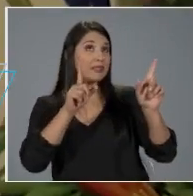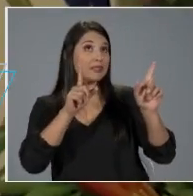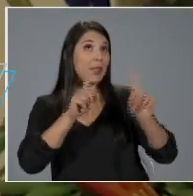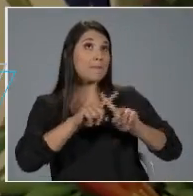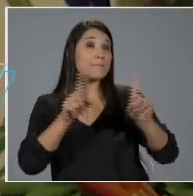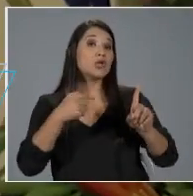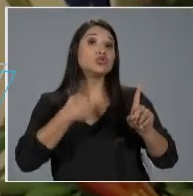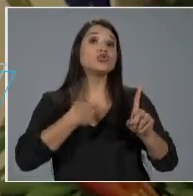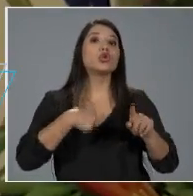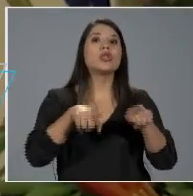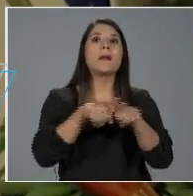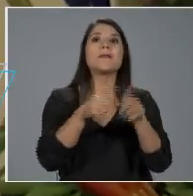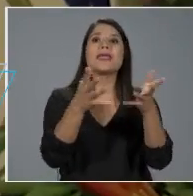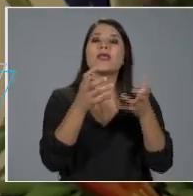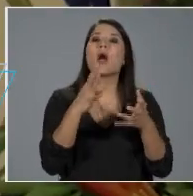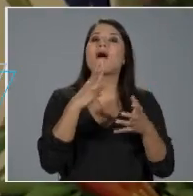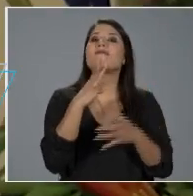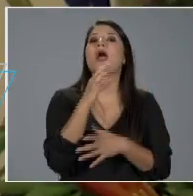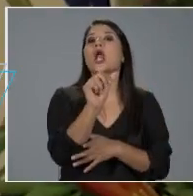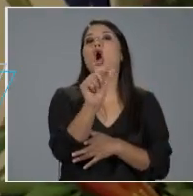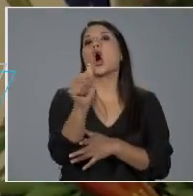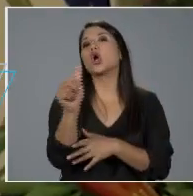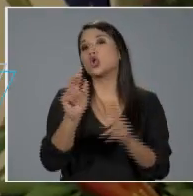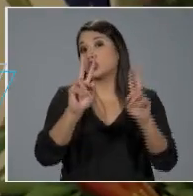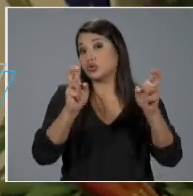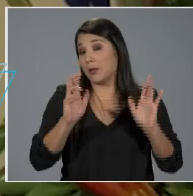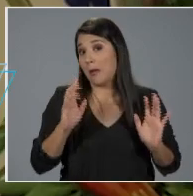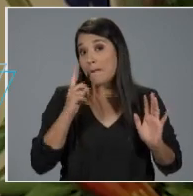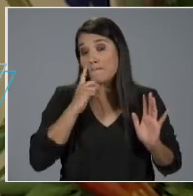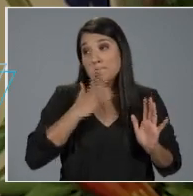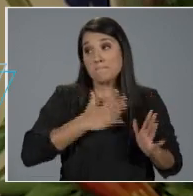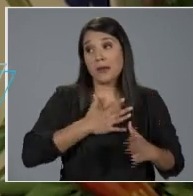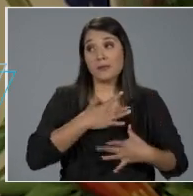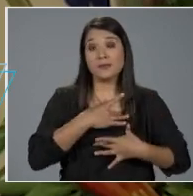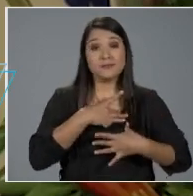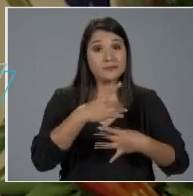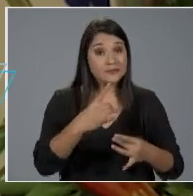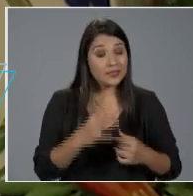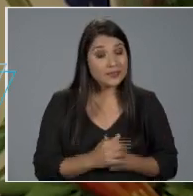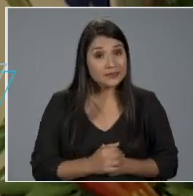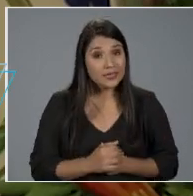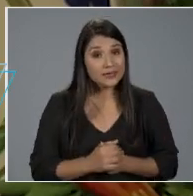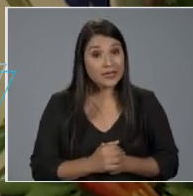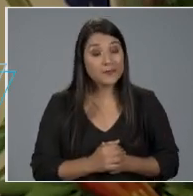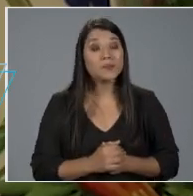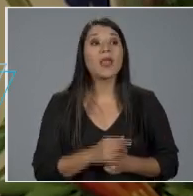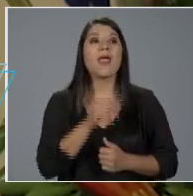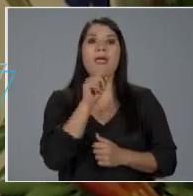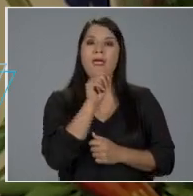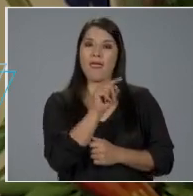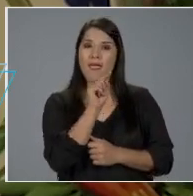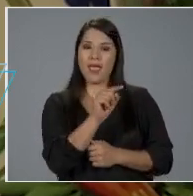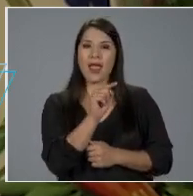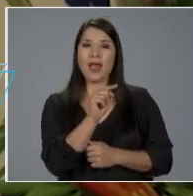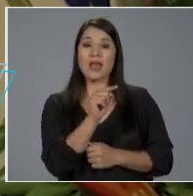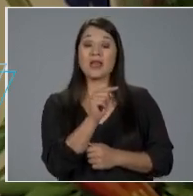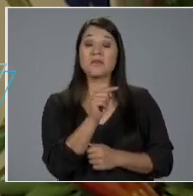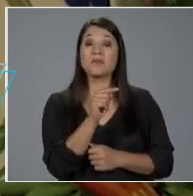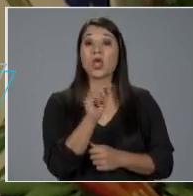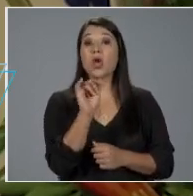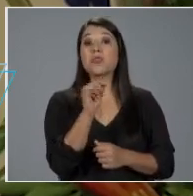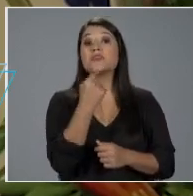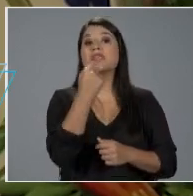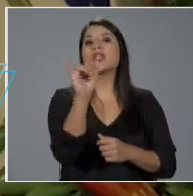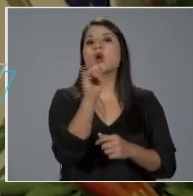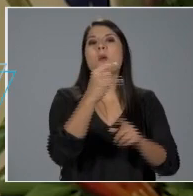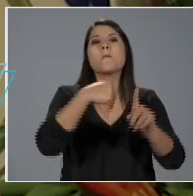quisiera además tocar otros temas que a mí me llamaron muchísimo la atención. Él resalta como obra positiva que lo es la